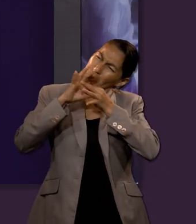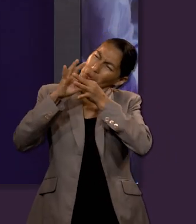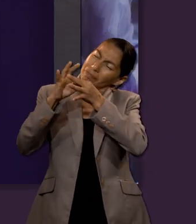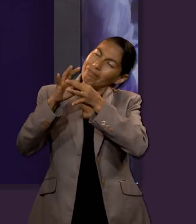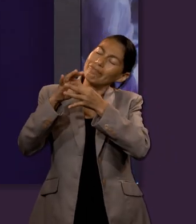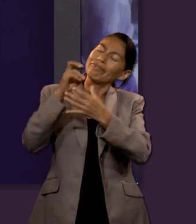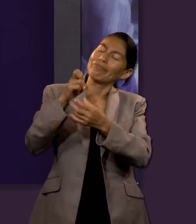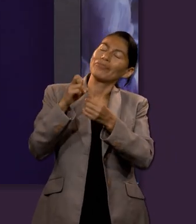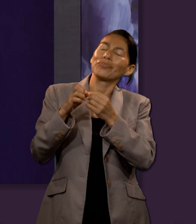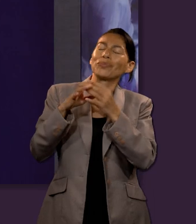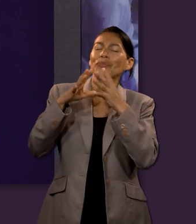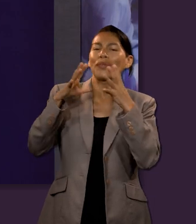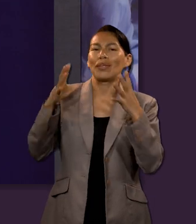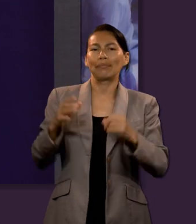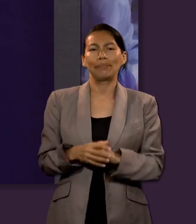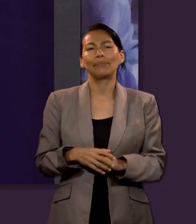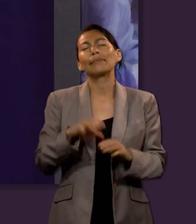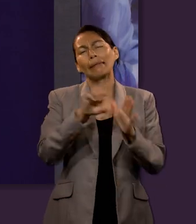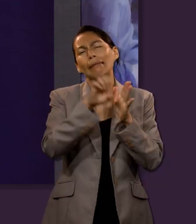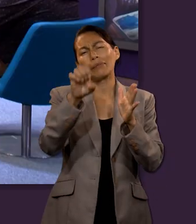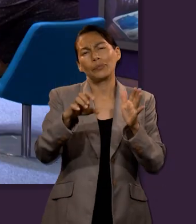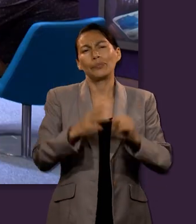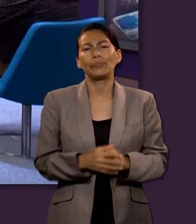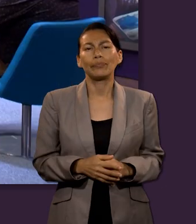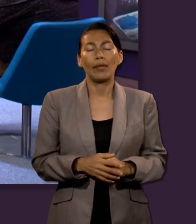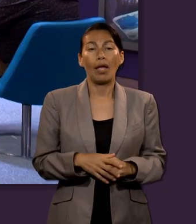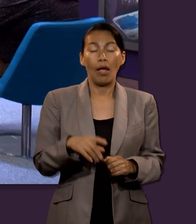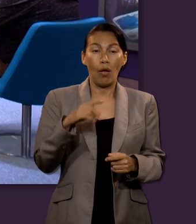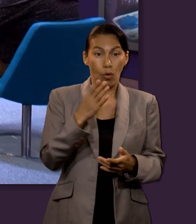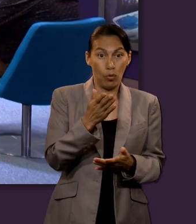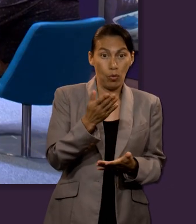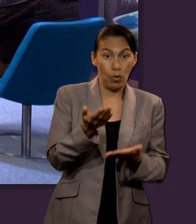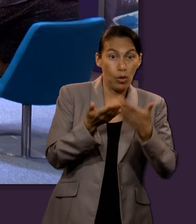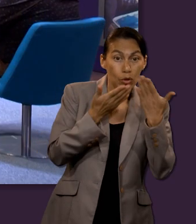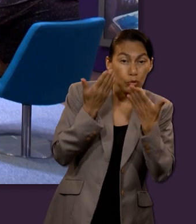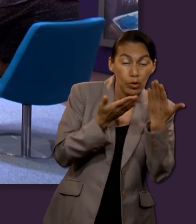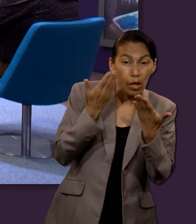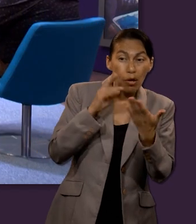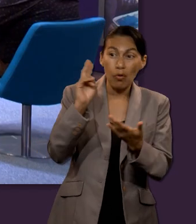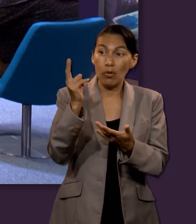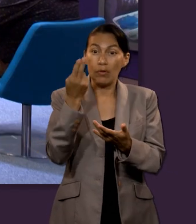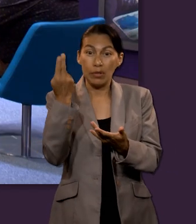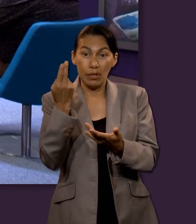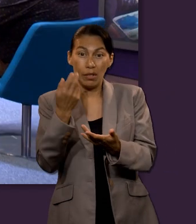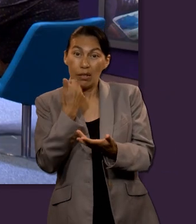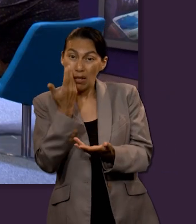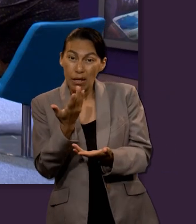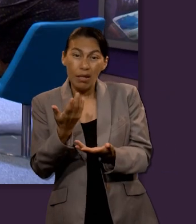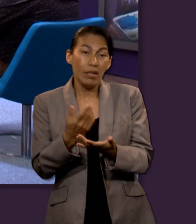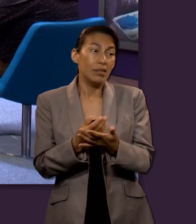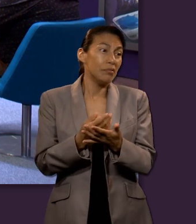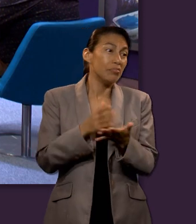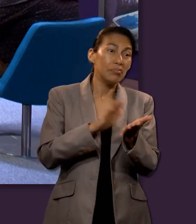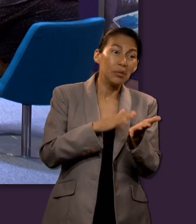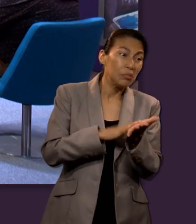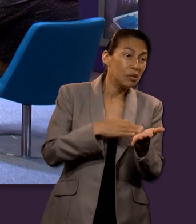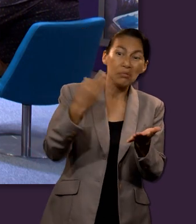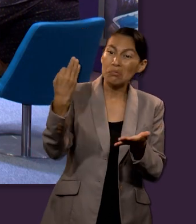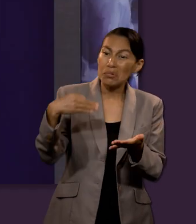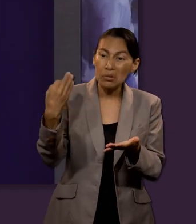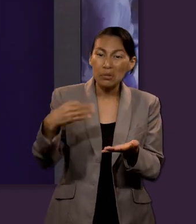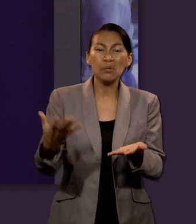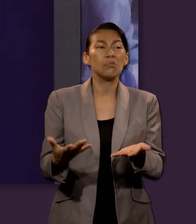pensamos es que por ejemplo en una situación no se quieres entrar a la universidad y no se dan las cosas los papeles no entran en